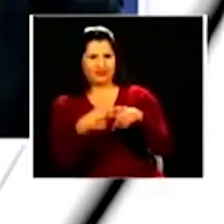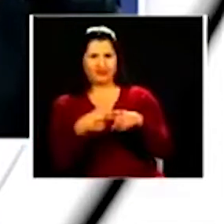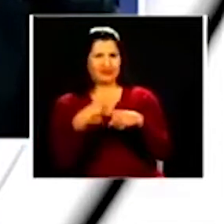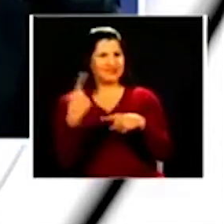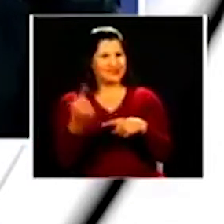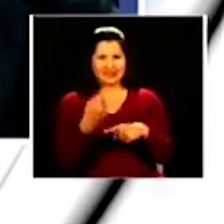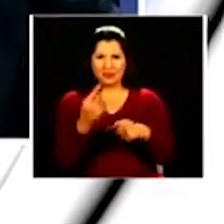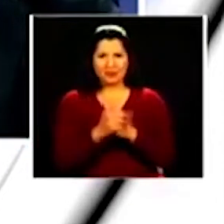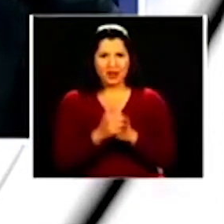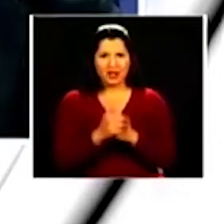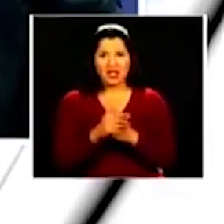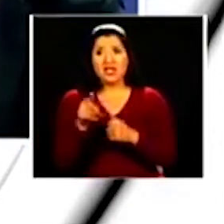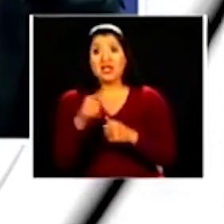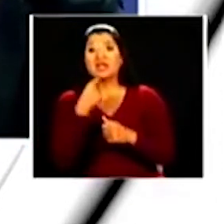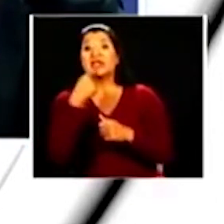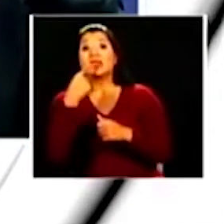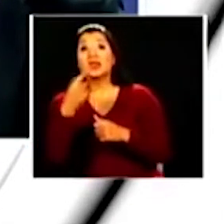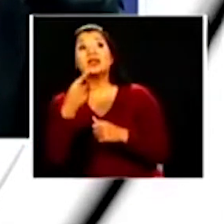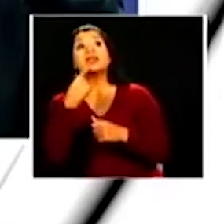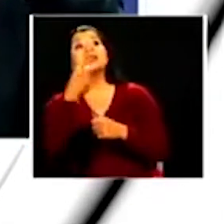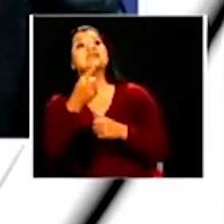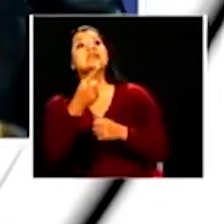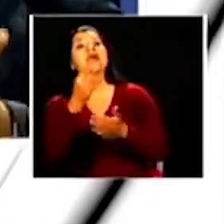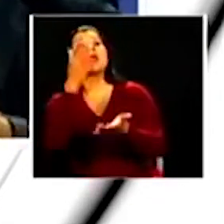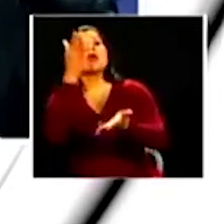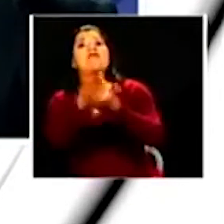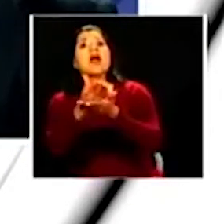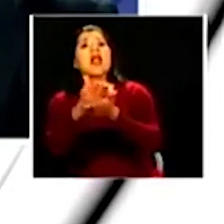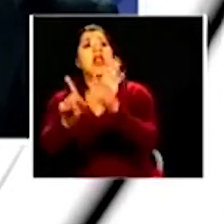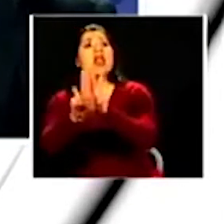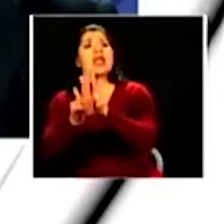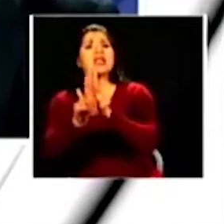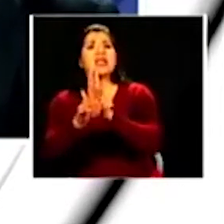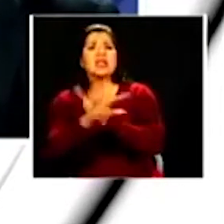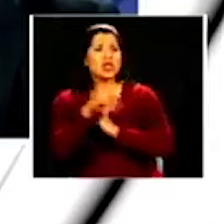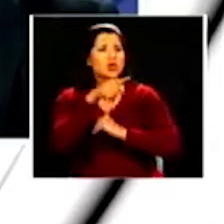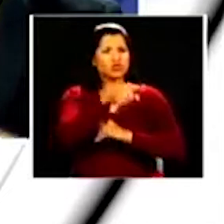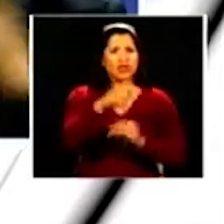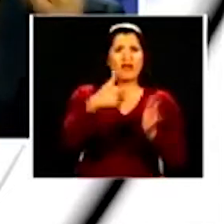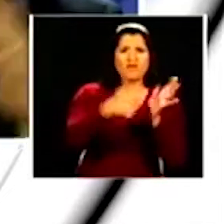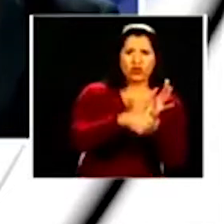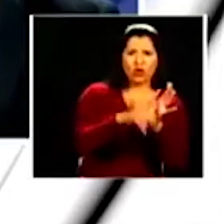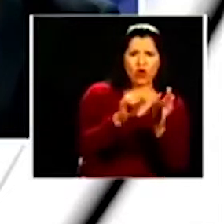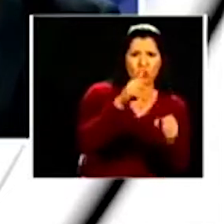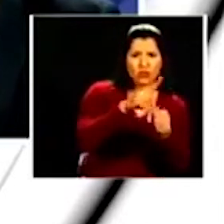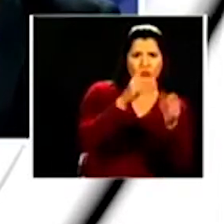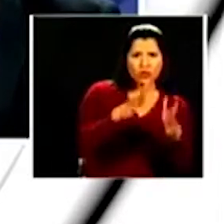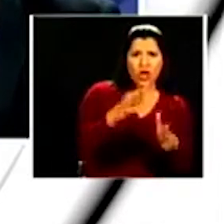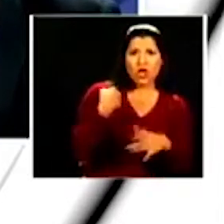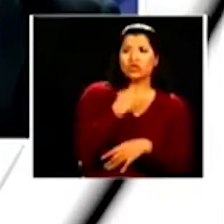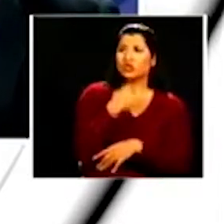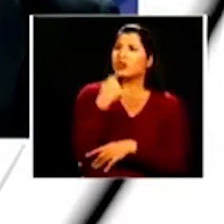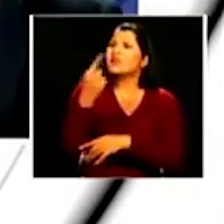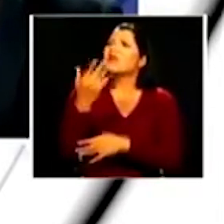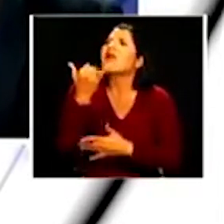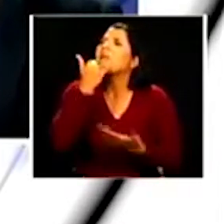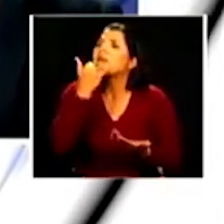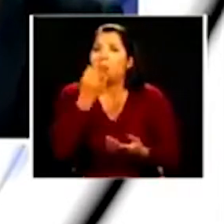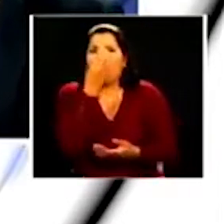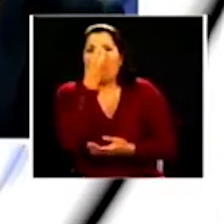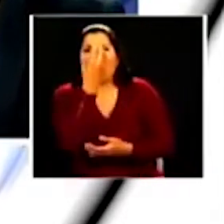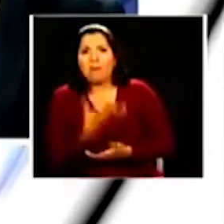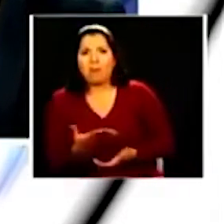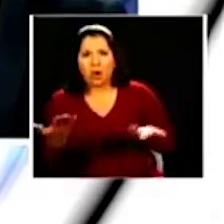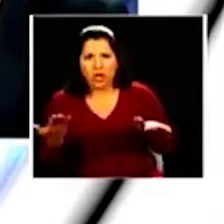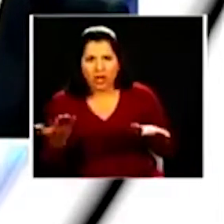que usted votó como diputado, y que cuando se le dice eso, Álvaro Ramos dice, no me importa. Entonces, ahí